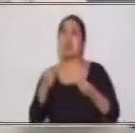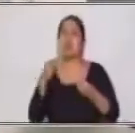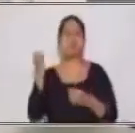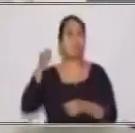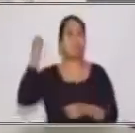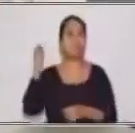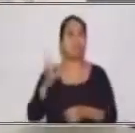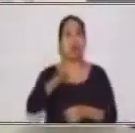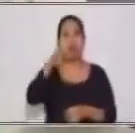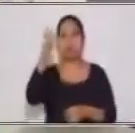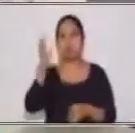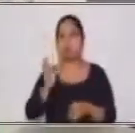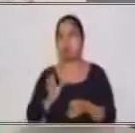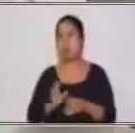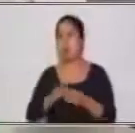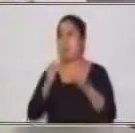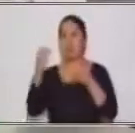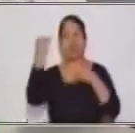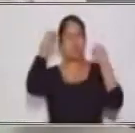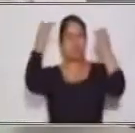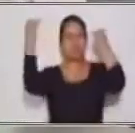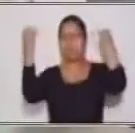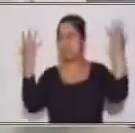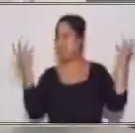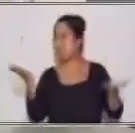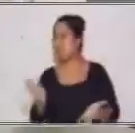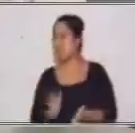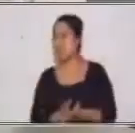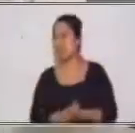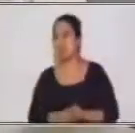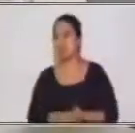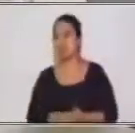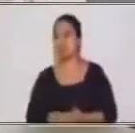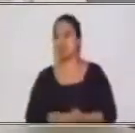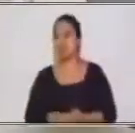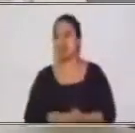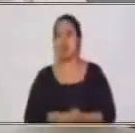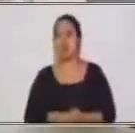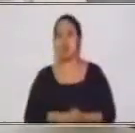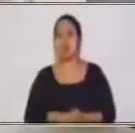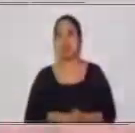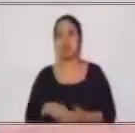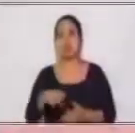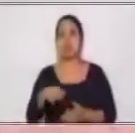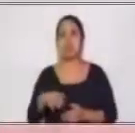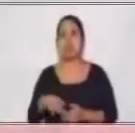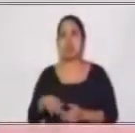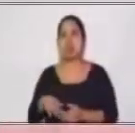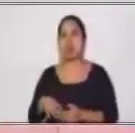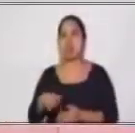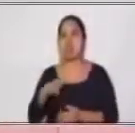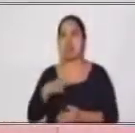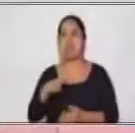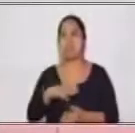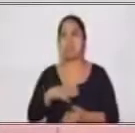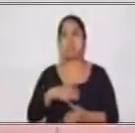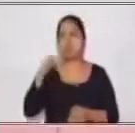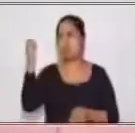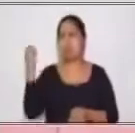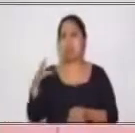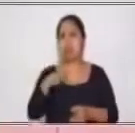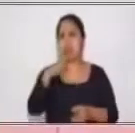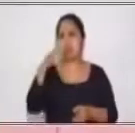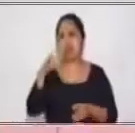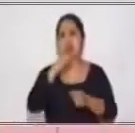mucho irrealismo también. Fantástico, como les explico, contiene mucha fantasía y ahorita vamos a estar hablando un poco acerca